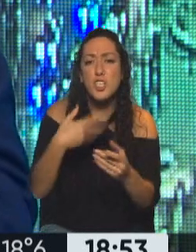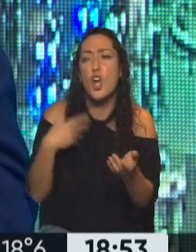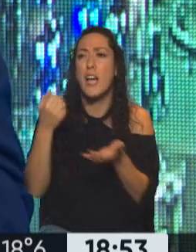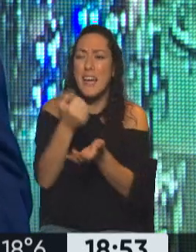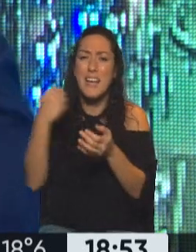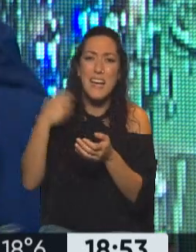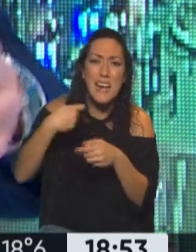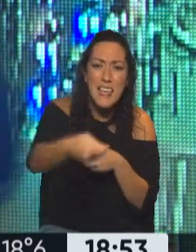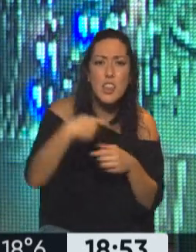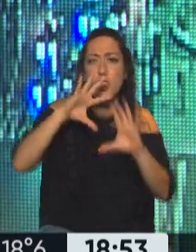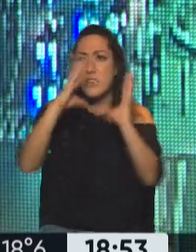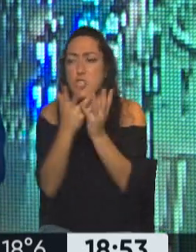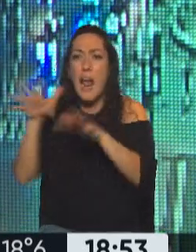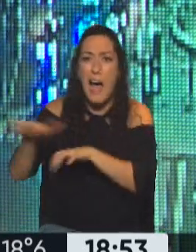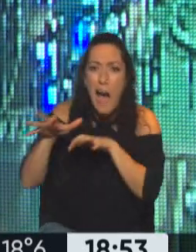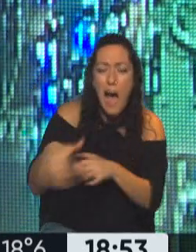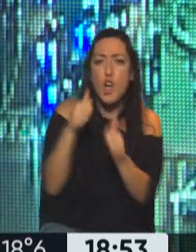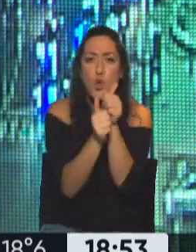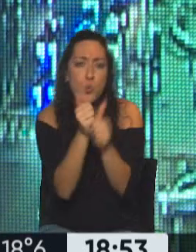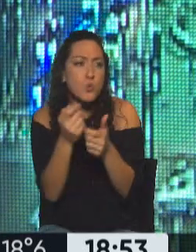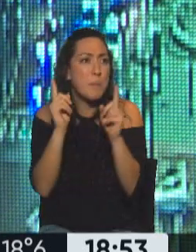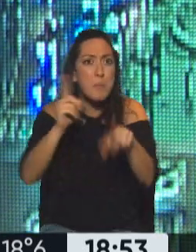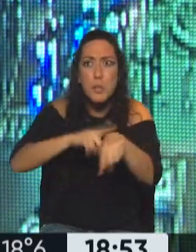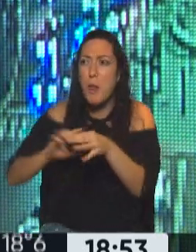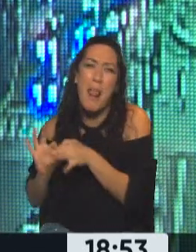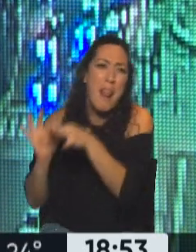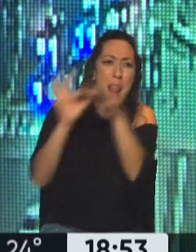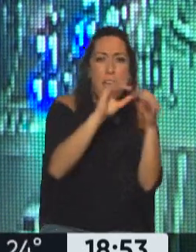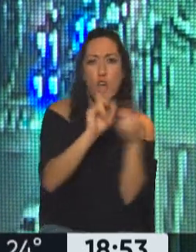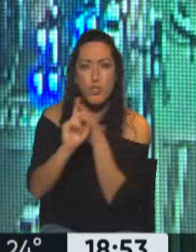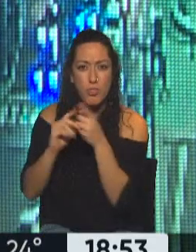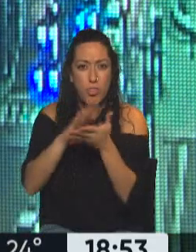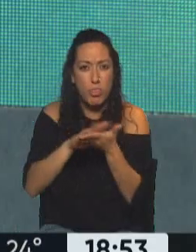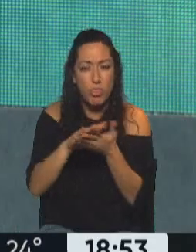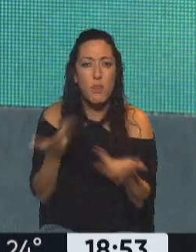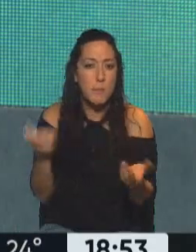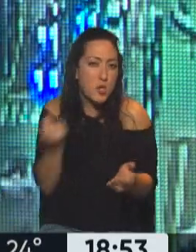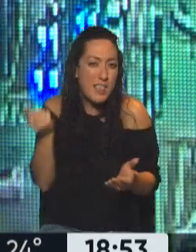el agro la industria y que esté todo junto en tiempo de crisis me parece muy importante canceroso gracia ustedes